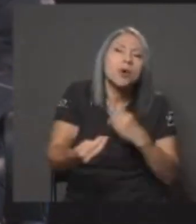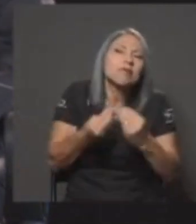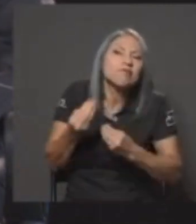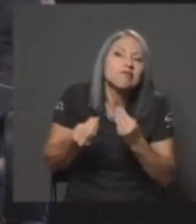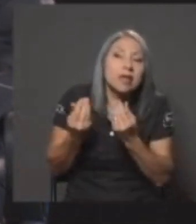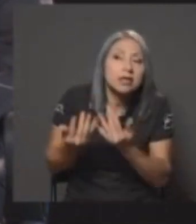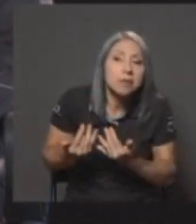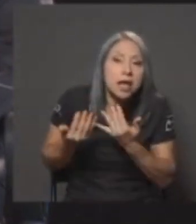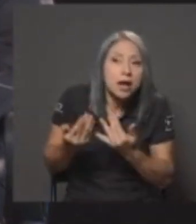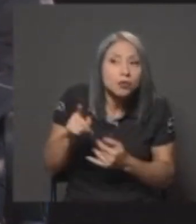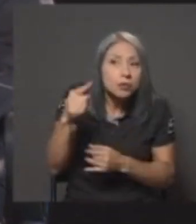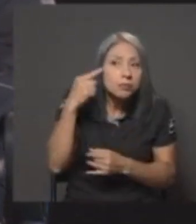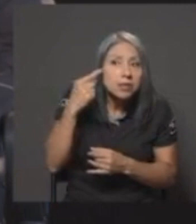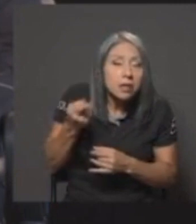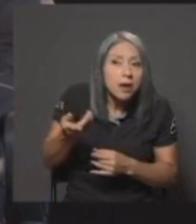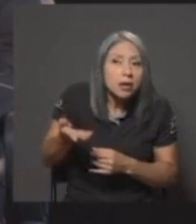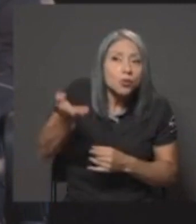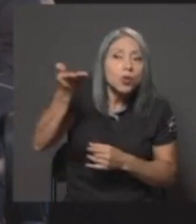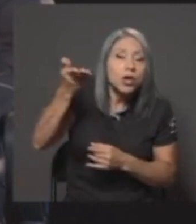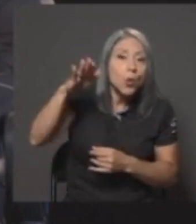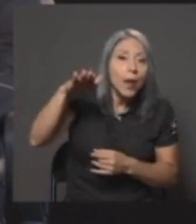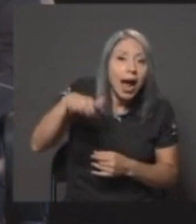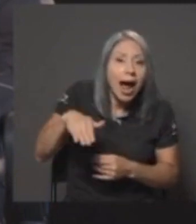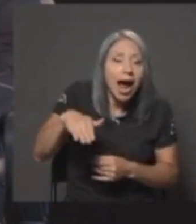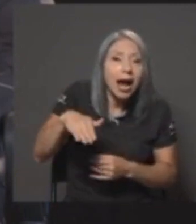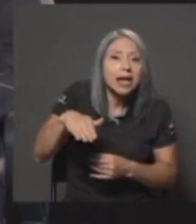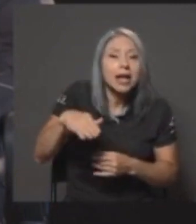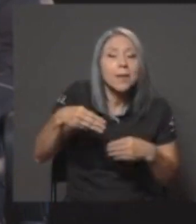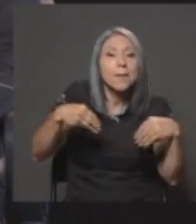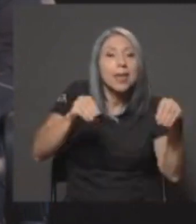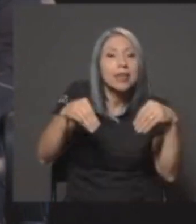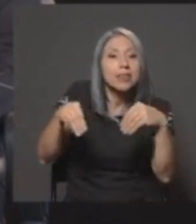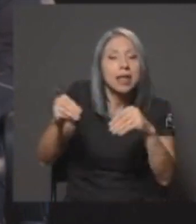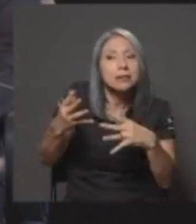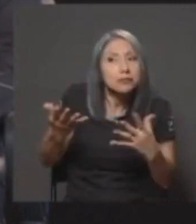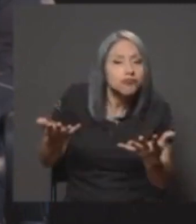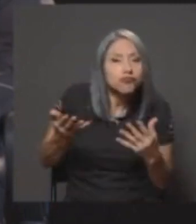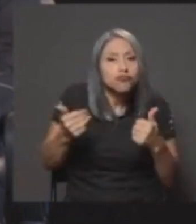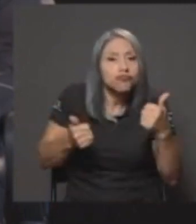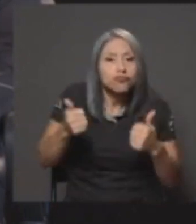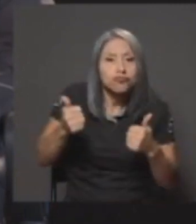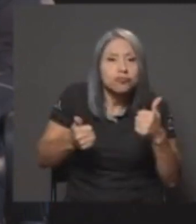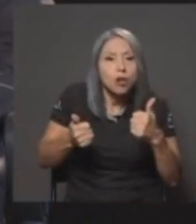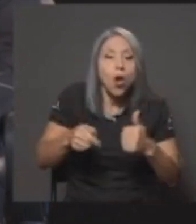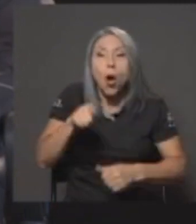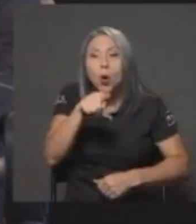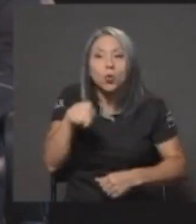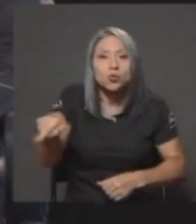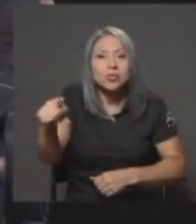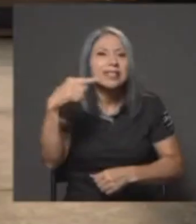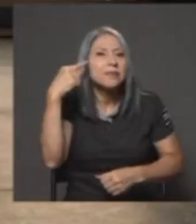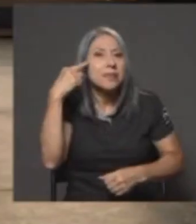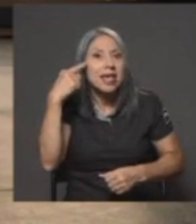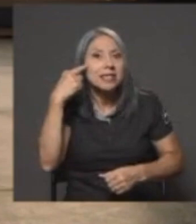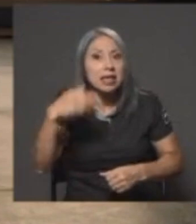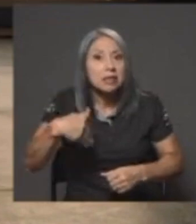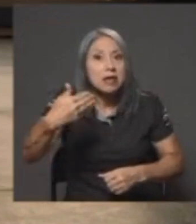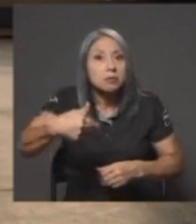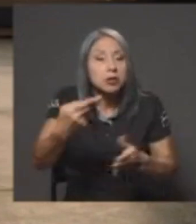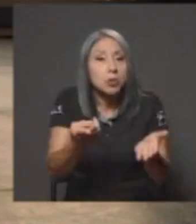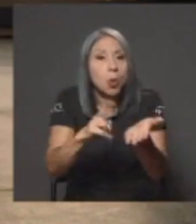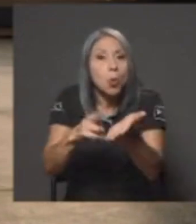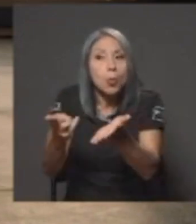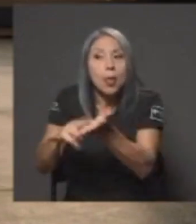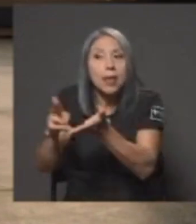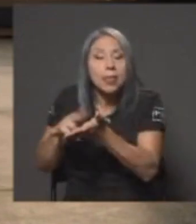subir o bajar sus ventas, si piensan que van a aumentar el número de empleados, etcétera, y